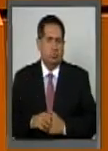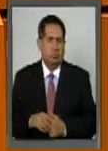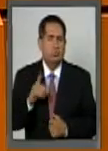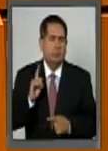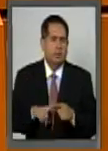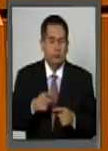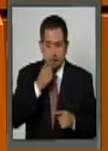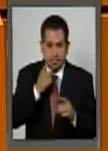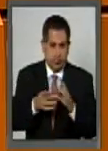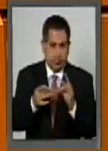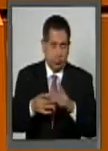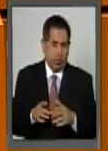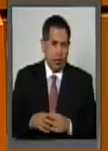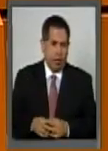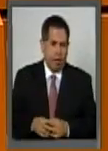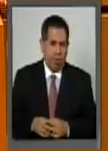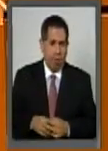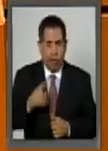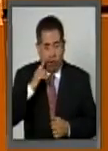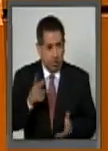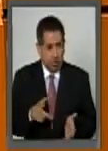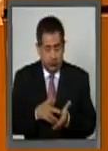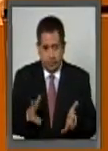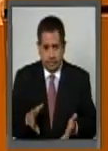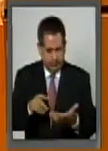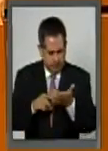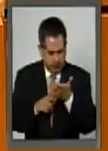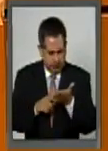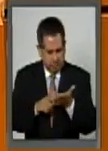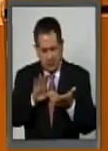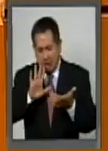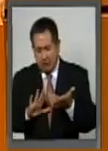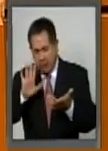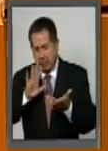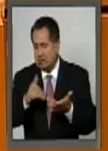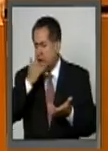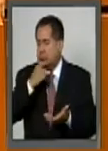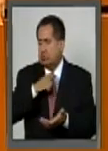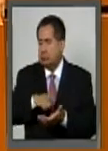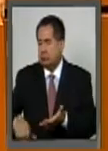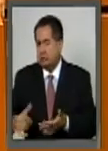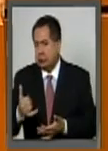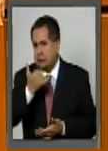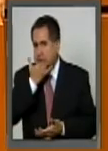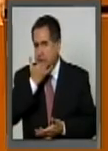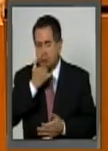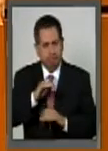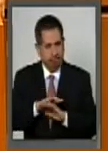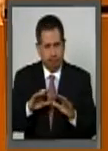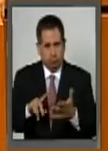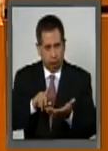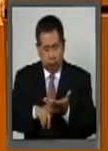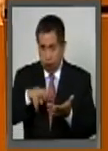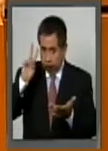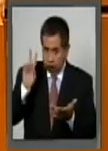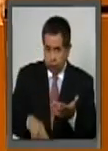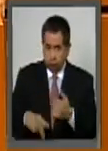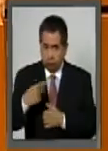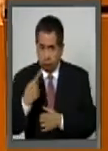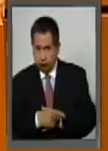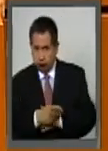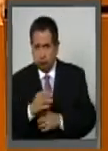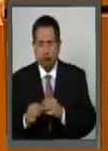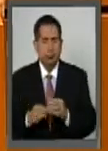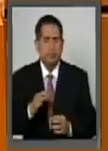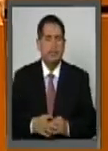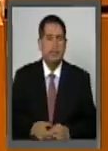que induzca al público a un error en cuanto al origen geográfico del producto.